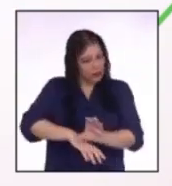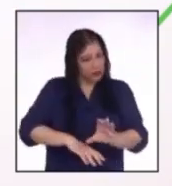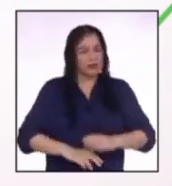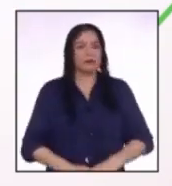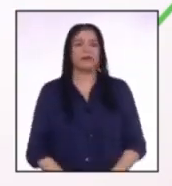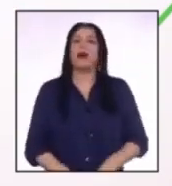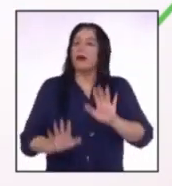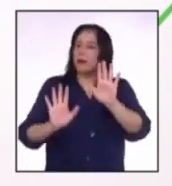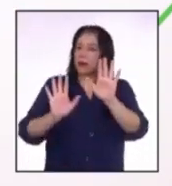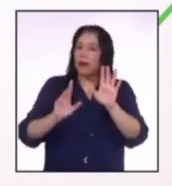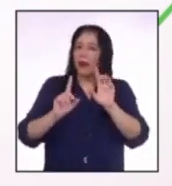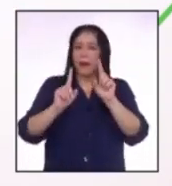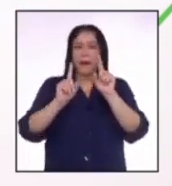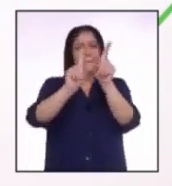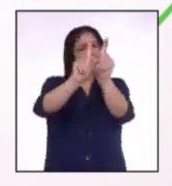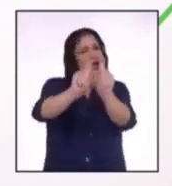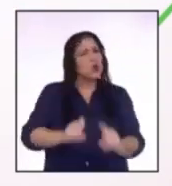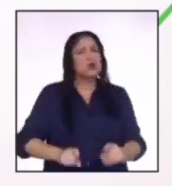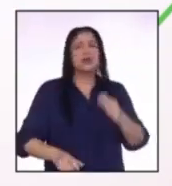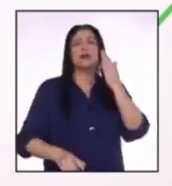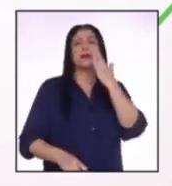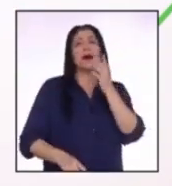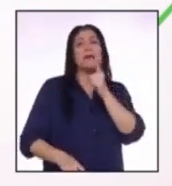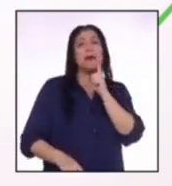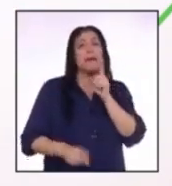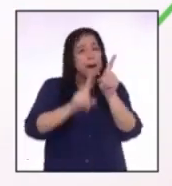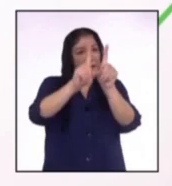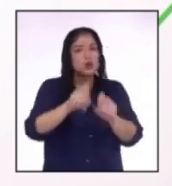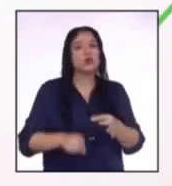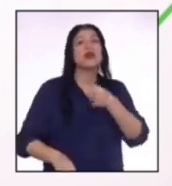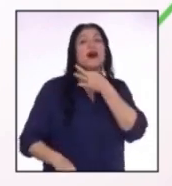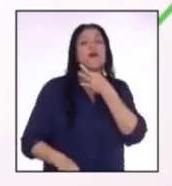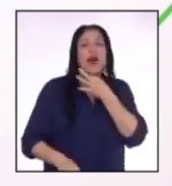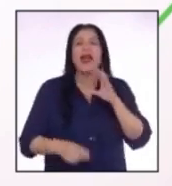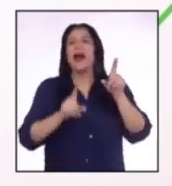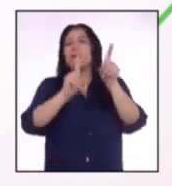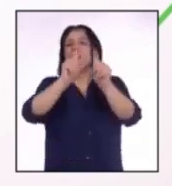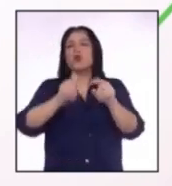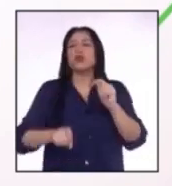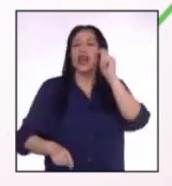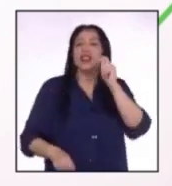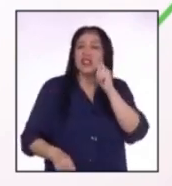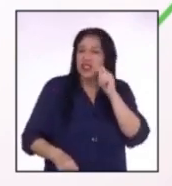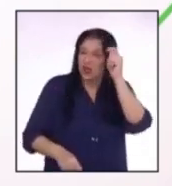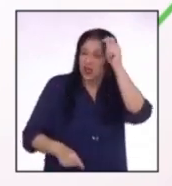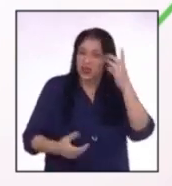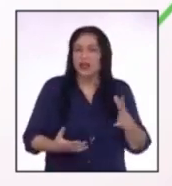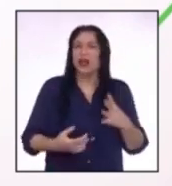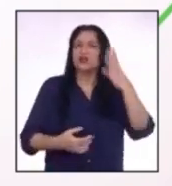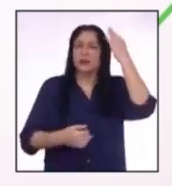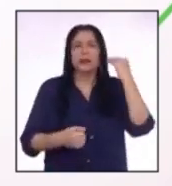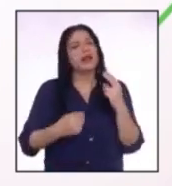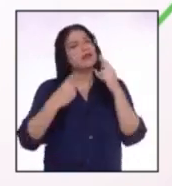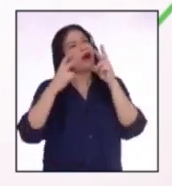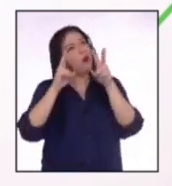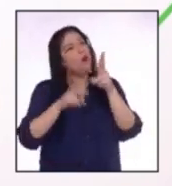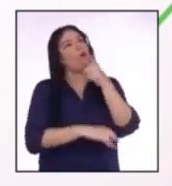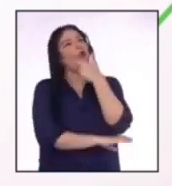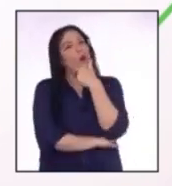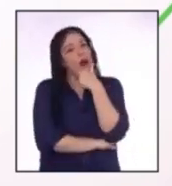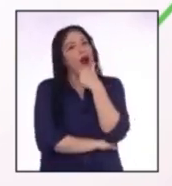chicos preguntemos a nuestros padres a nuestros abuelos nuestros tíos leamos y escuchemos